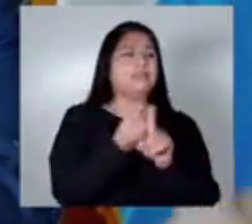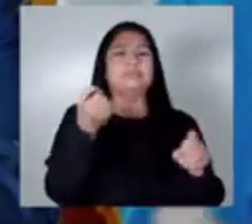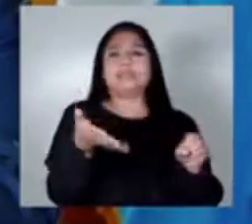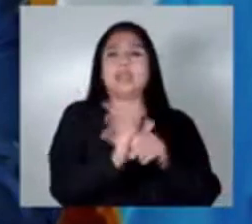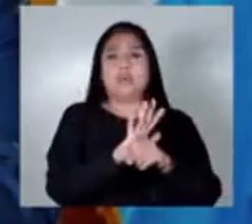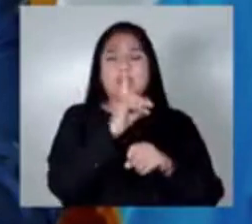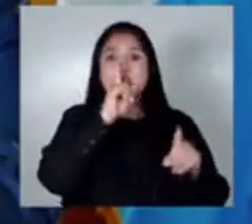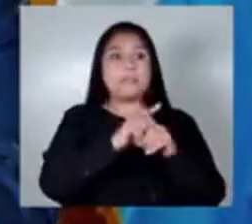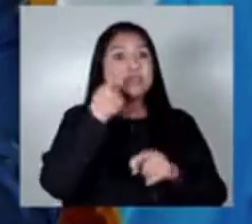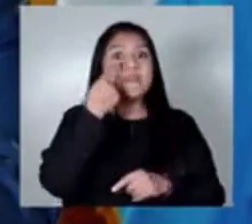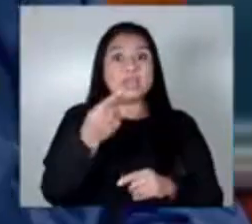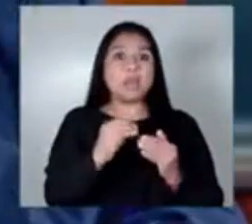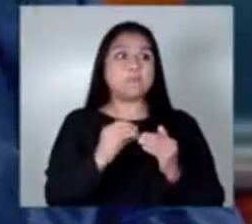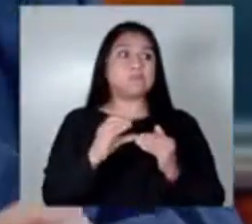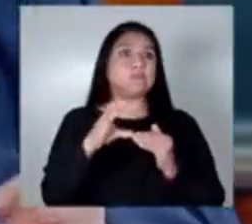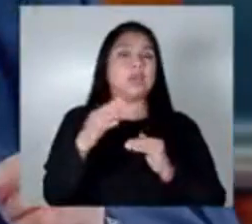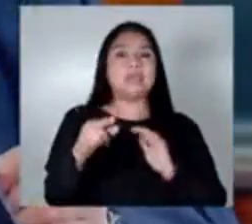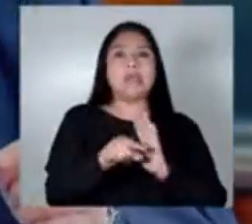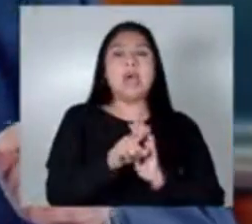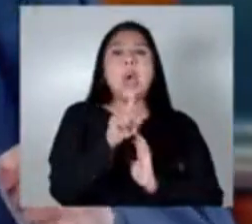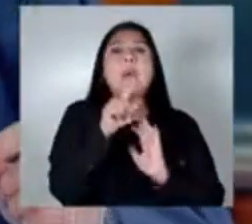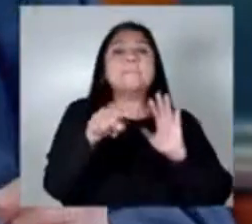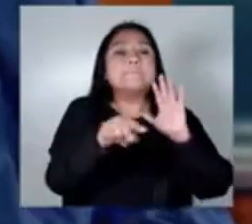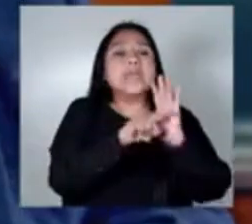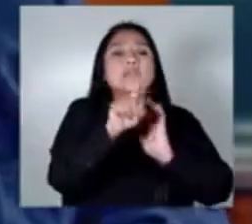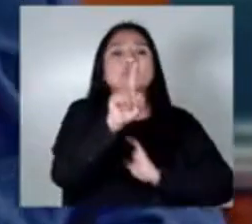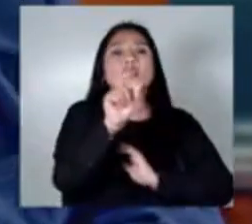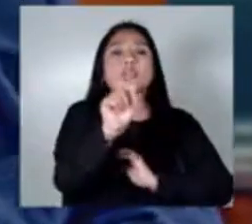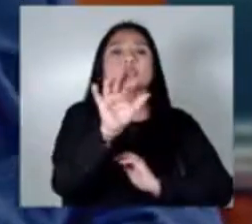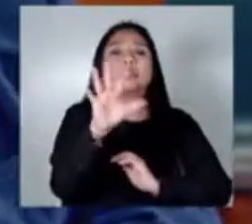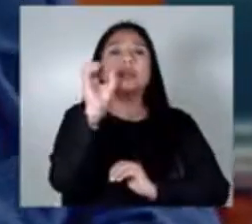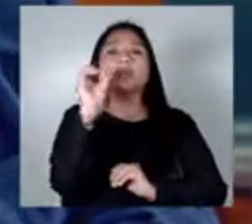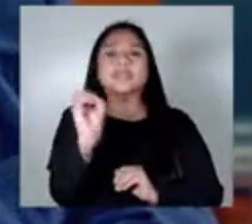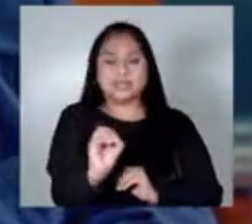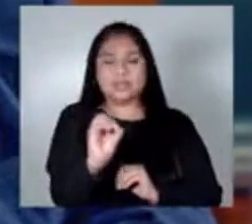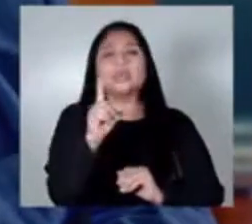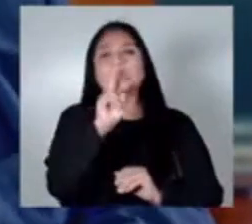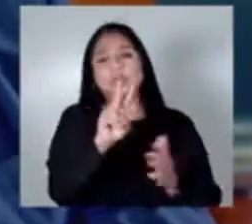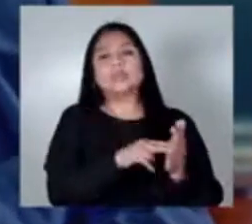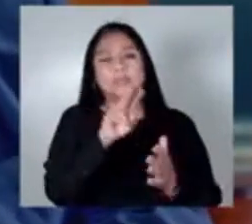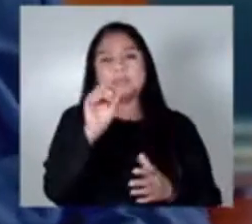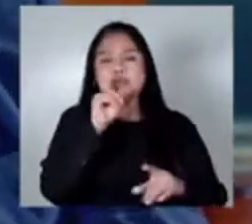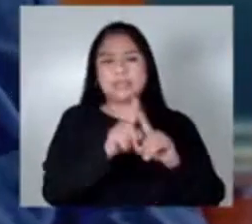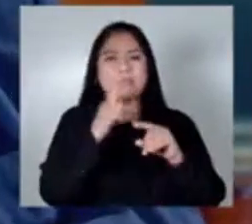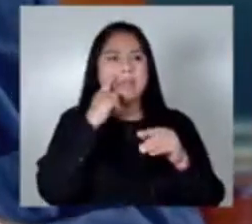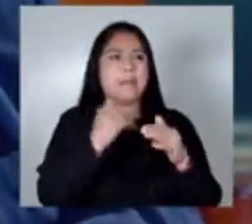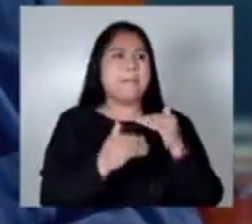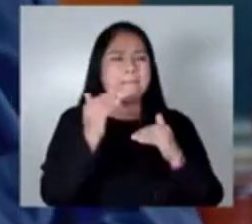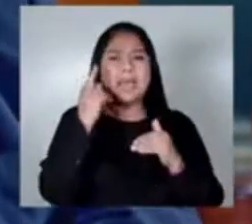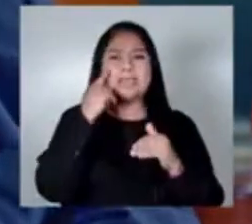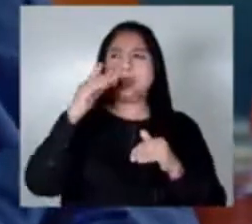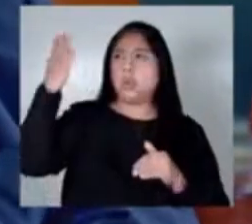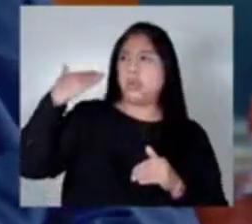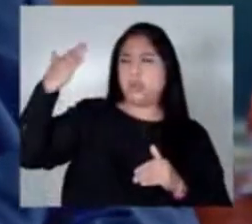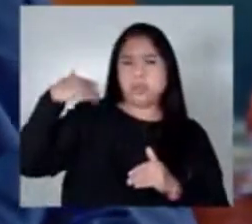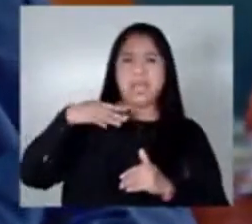Y tras registrar un crecimiento negativo de la economía de solo un menos 1.5% en el 2020, alcanzó índices solo